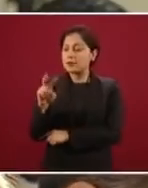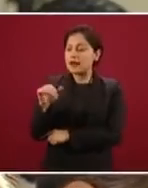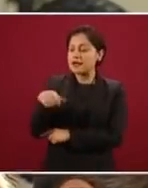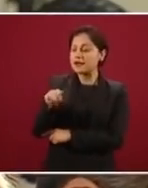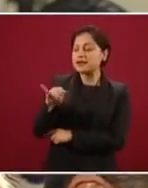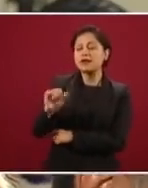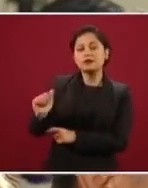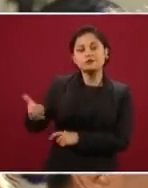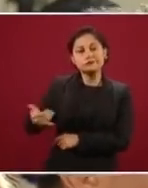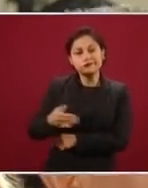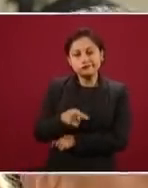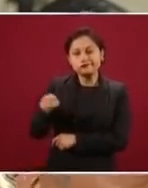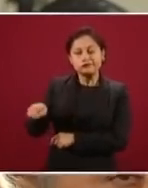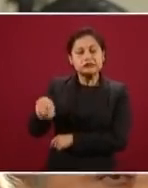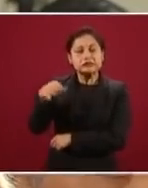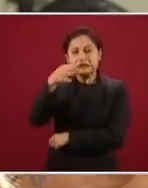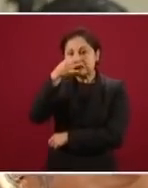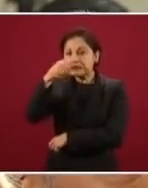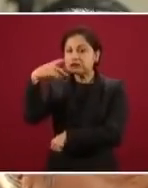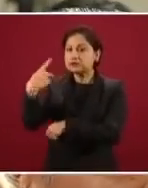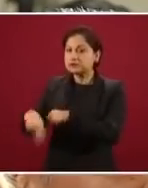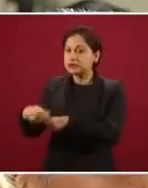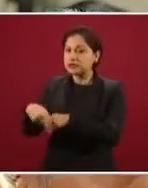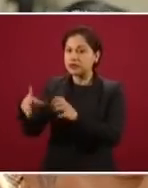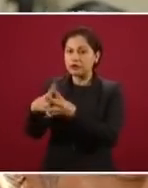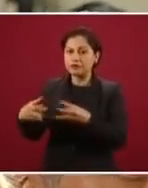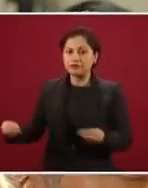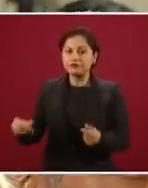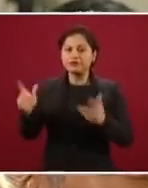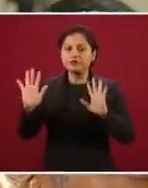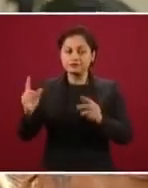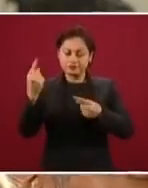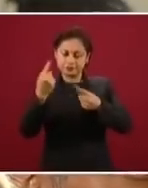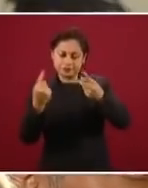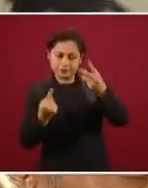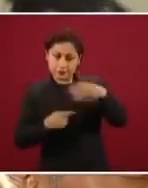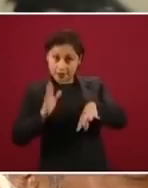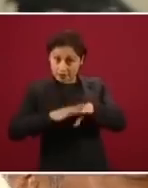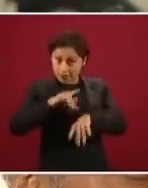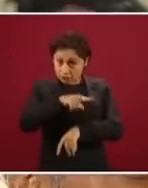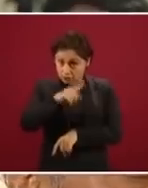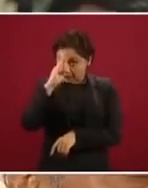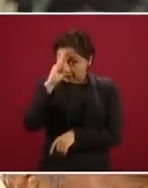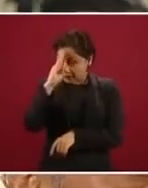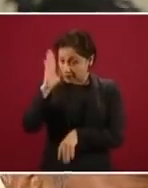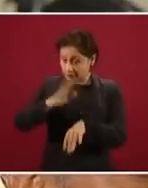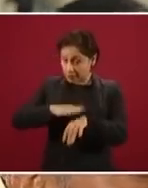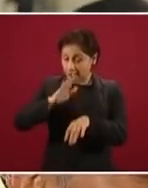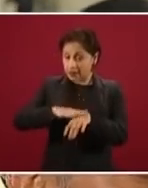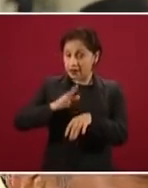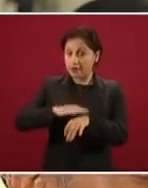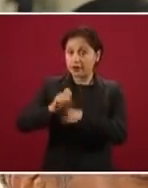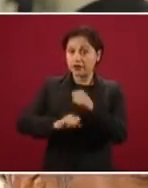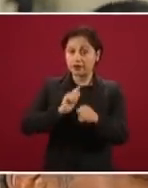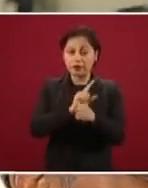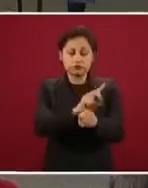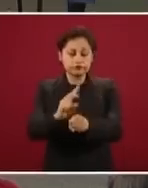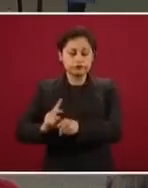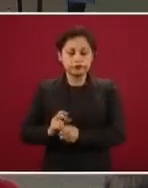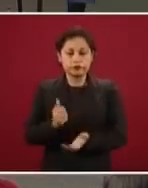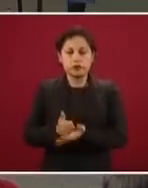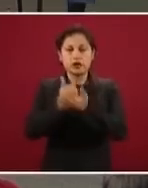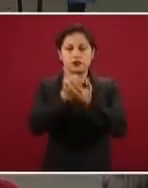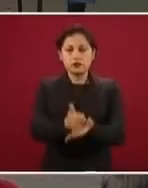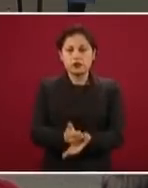cómo fue esta cuestión de enfocarse en ese punto y si se puede ampliar y en iniciando una segunda pregunta al presidente si me lo permite